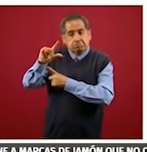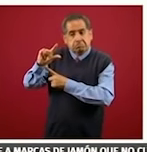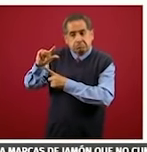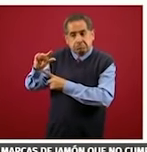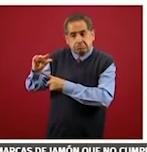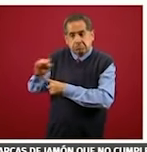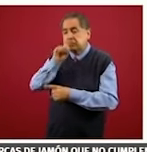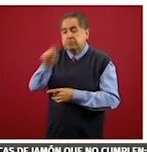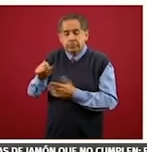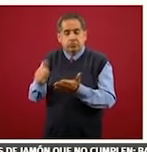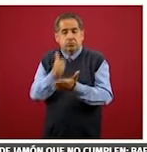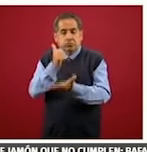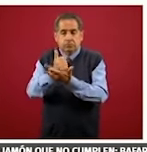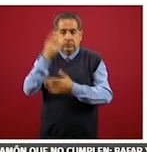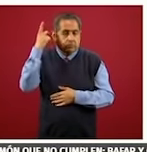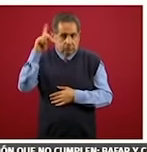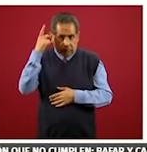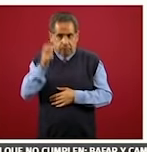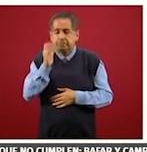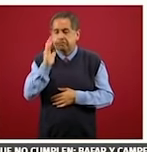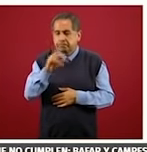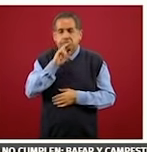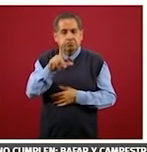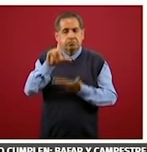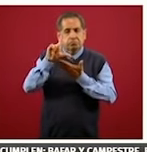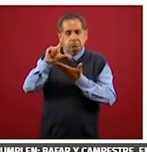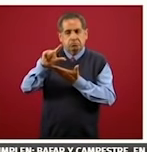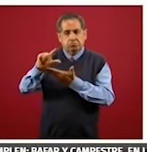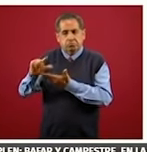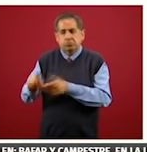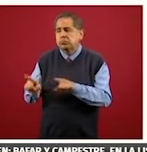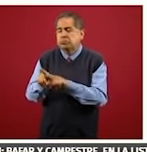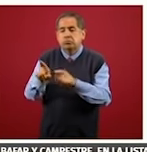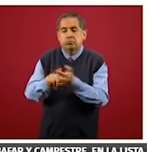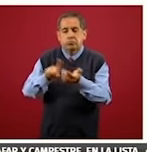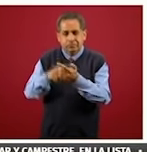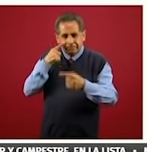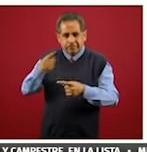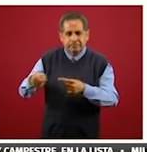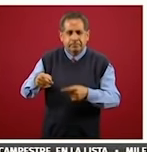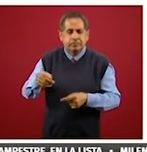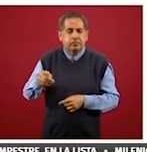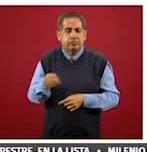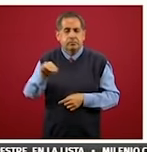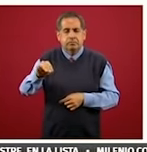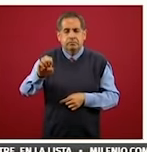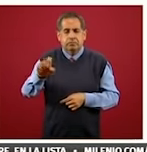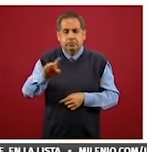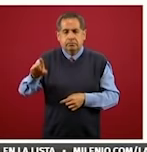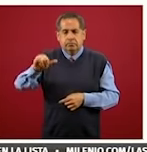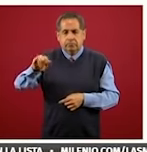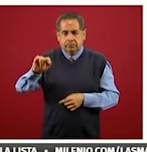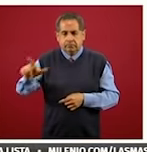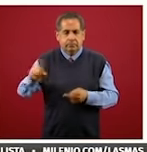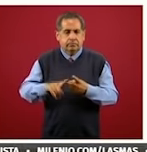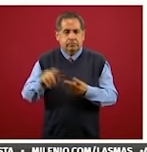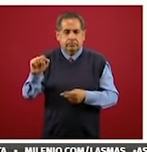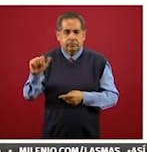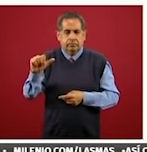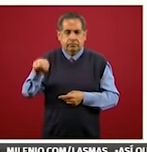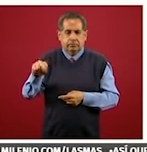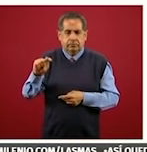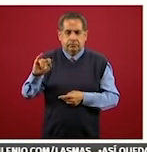para la capital, Durango, y para otros municipios como estos en verde, Mezquital y Santiago, que se encuentran ya en una